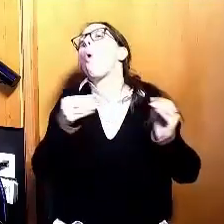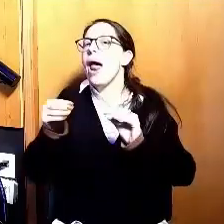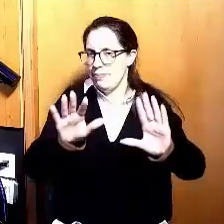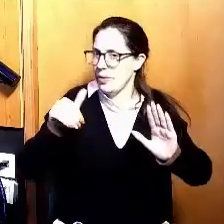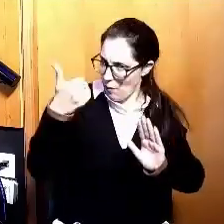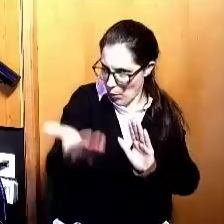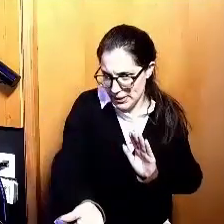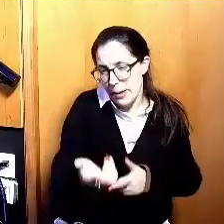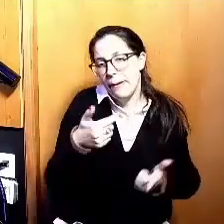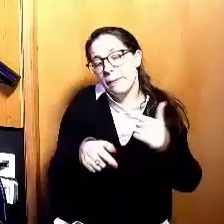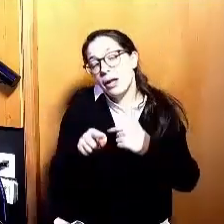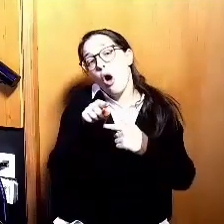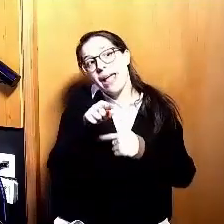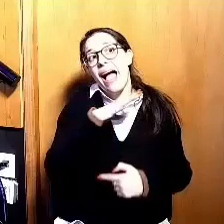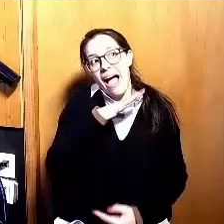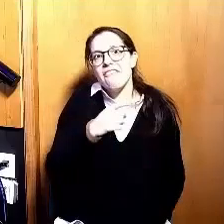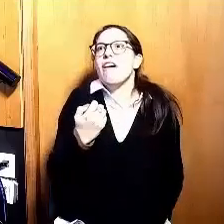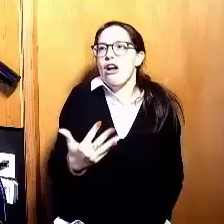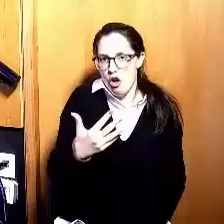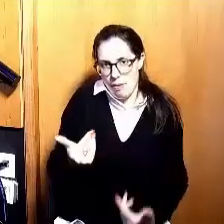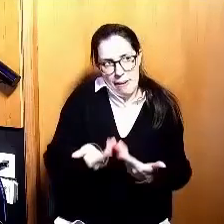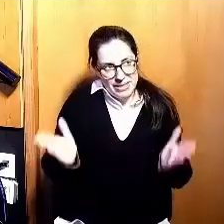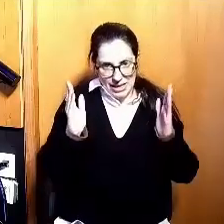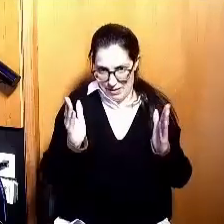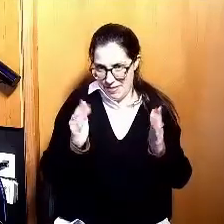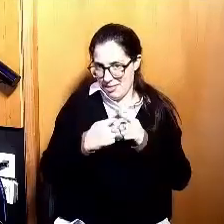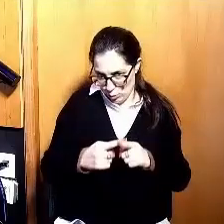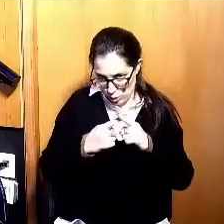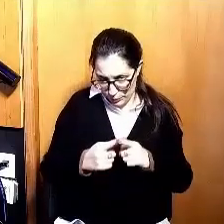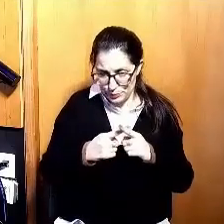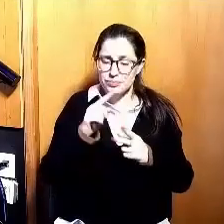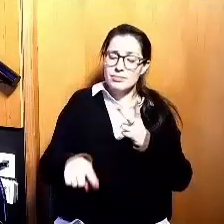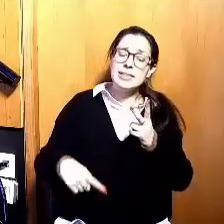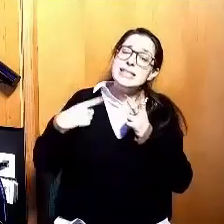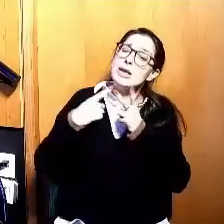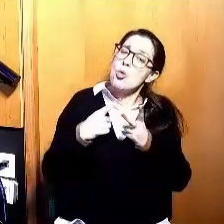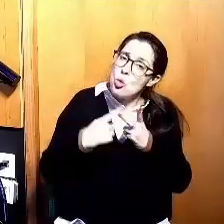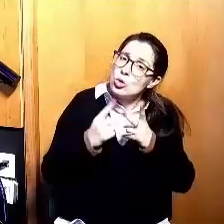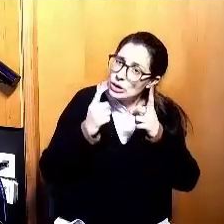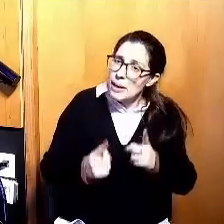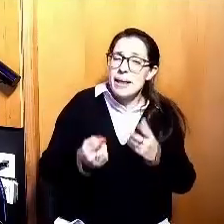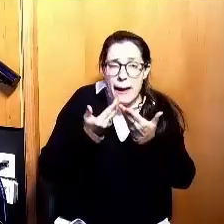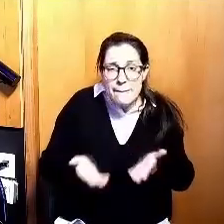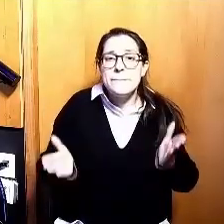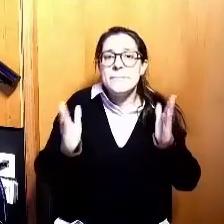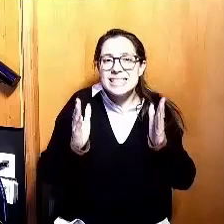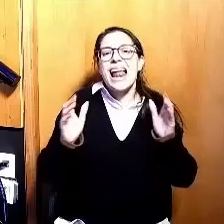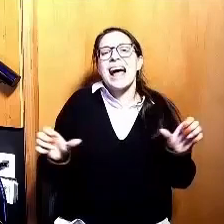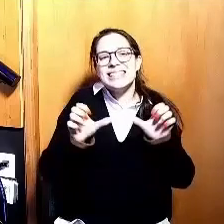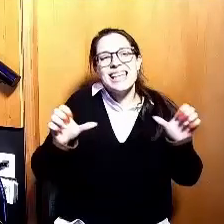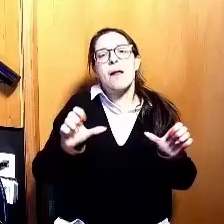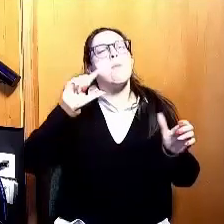creo que hay como un valor en instalar la discusión. Creo que hay un segundo valor en empezar a implementar políticas de apertura de